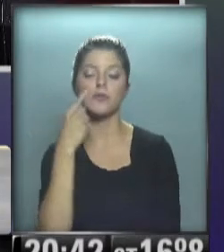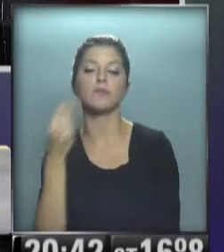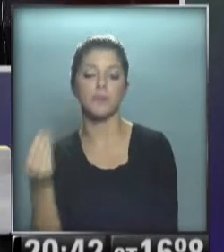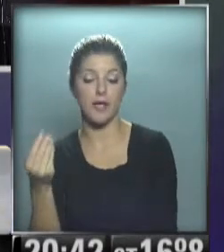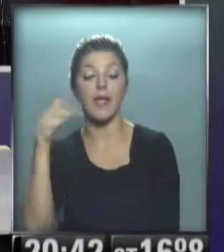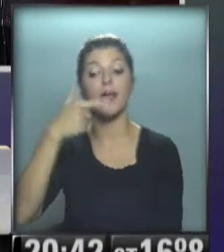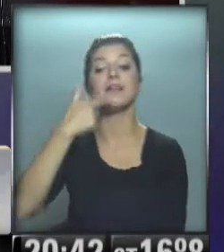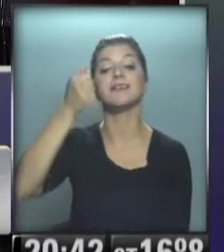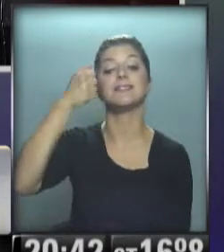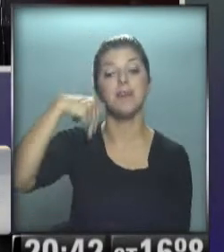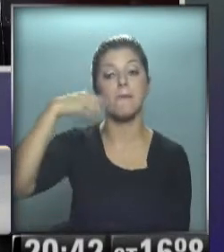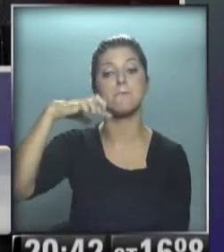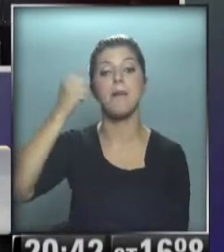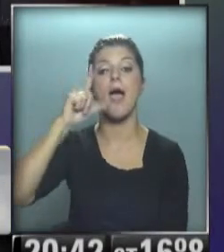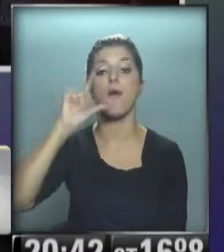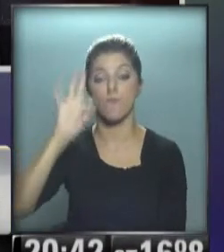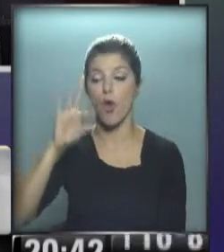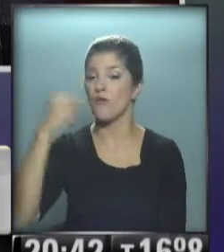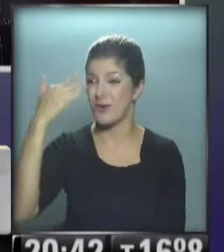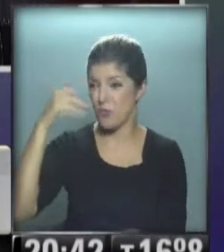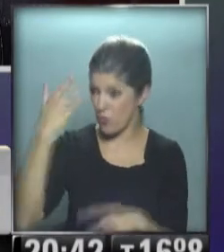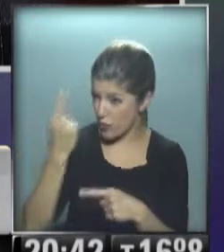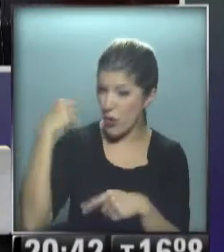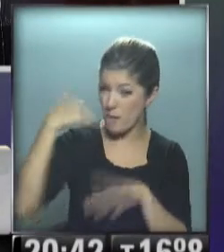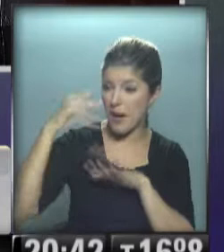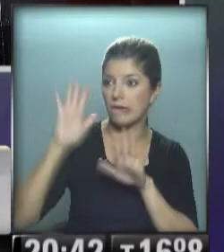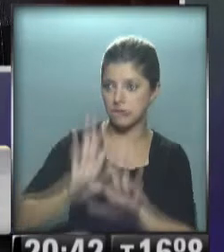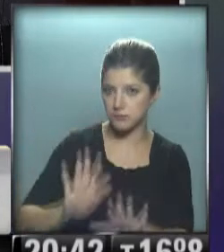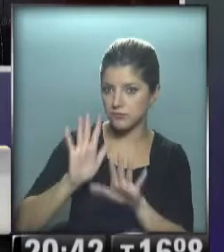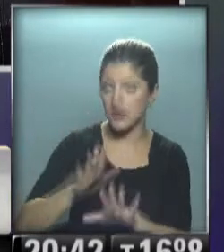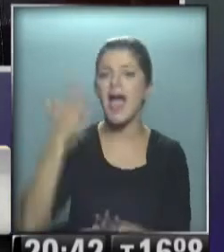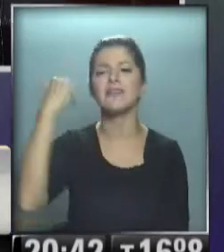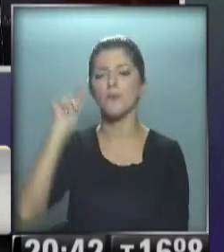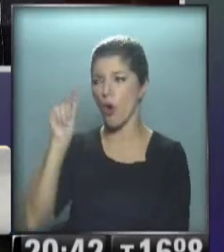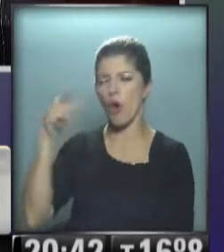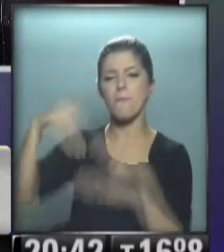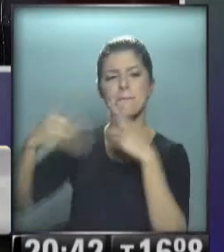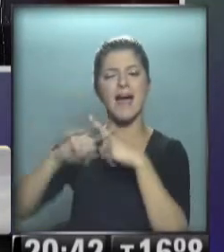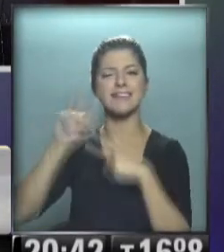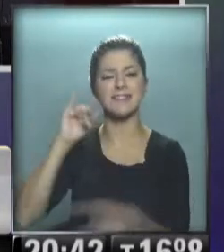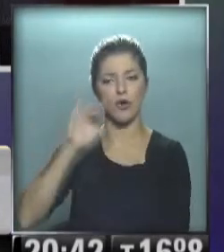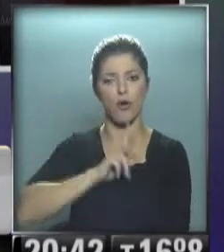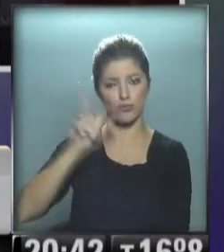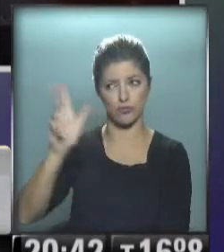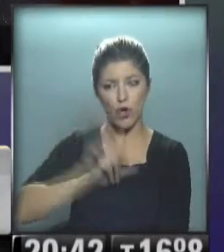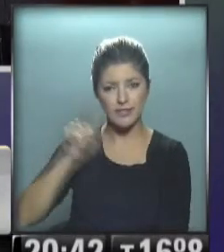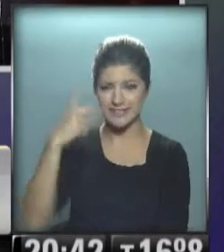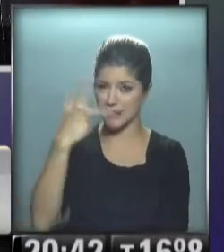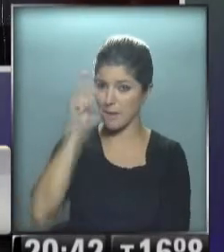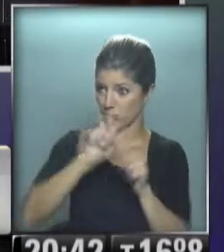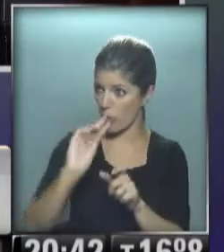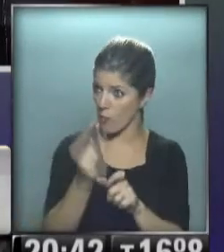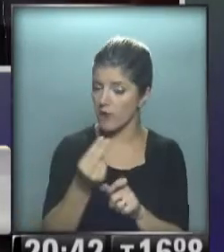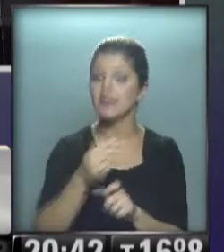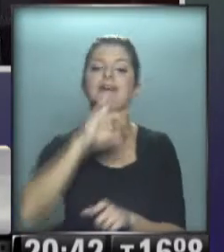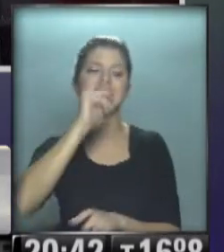San Pablo fue uno de los más atrasados. Escuchábamos un informe hace unos días de Maximiliano, con 3 muertos, ¿no? Aquí de tres obreros. Muertos